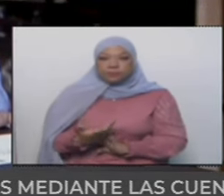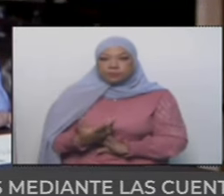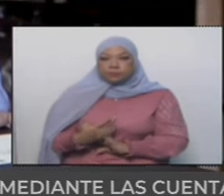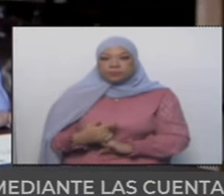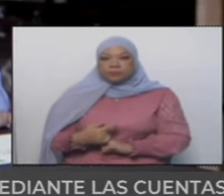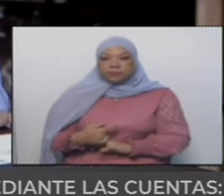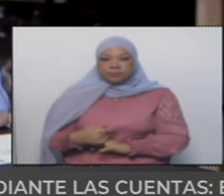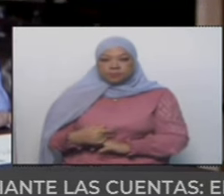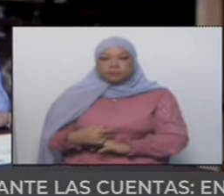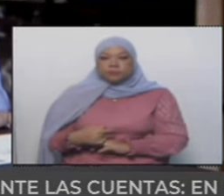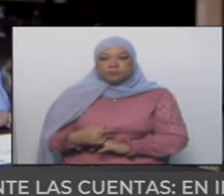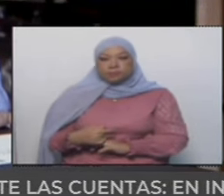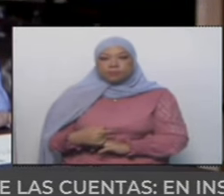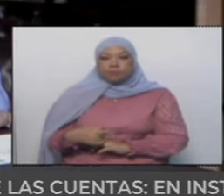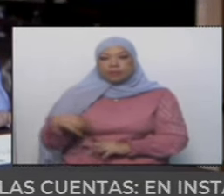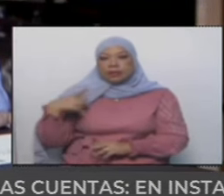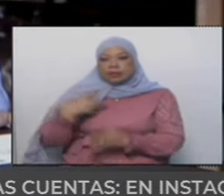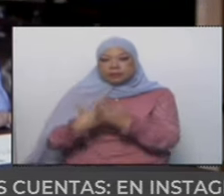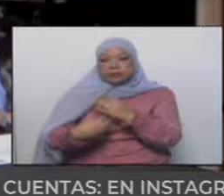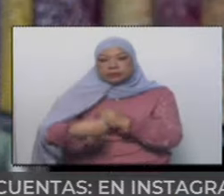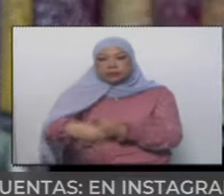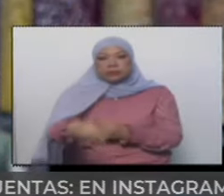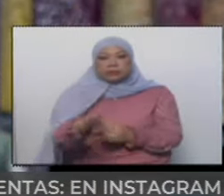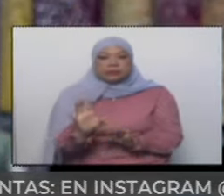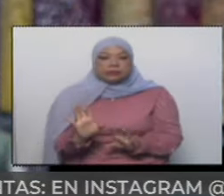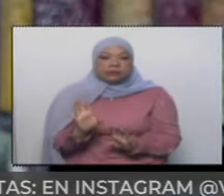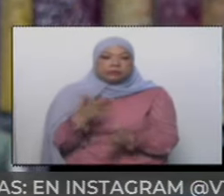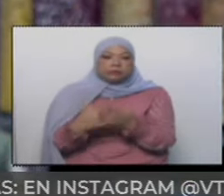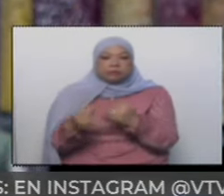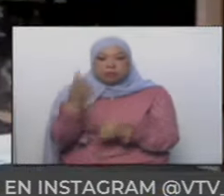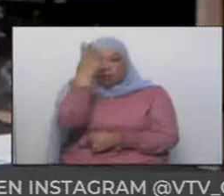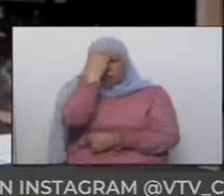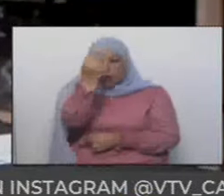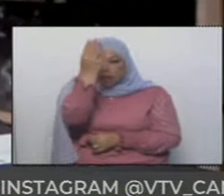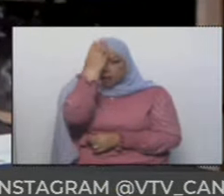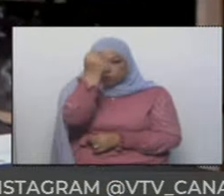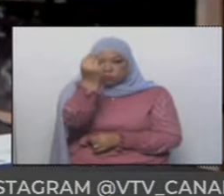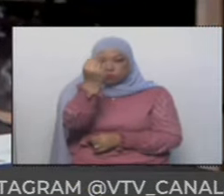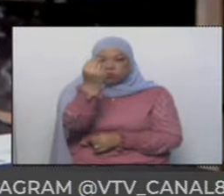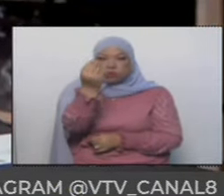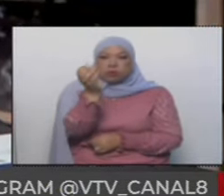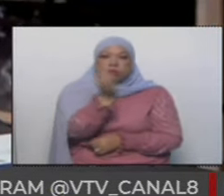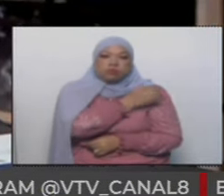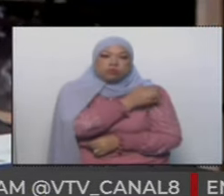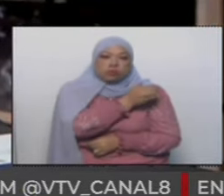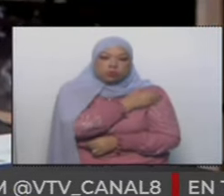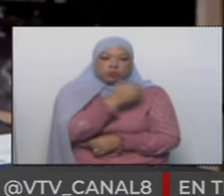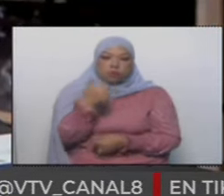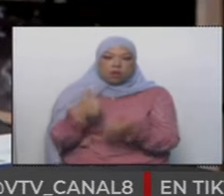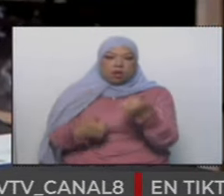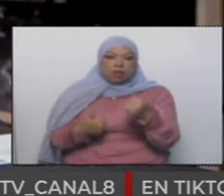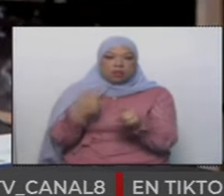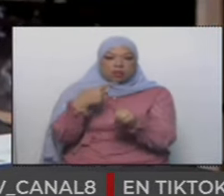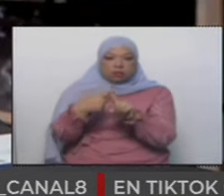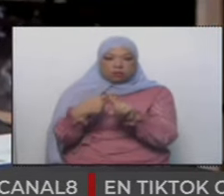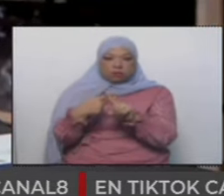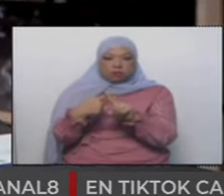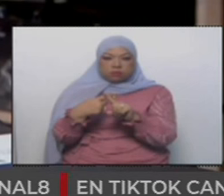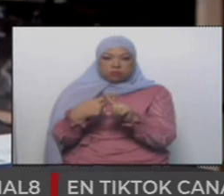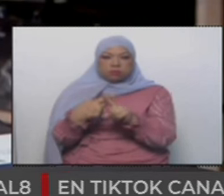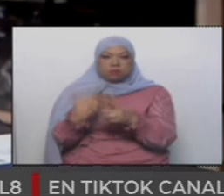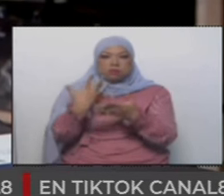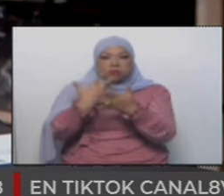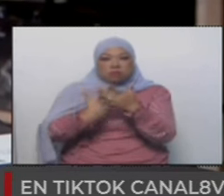¿Ah? ¿De que huyó él y a dónde llegó? ¿Qué quiso decir con eso? Edmundo González Urrutia sencillamente